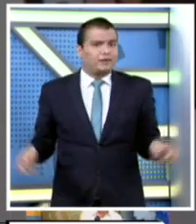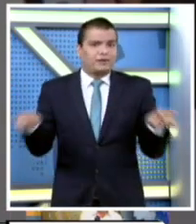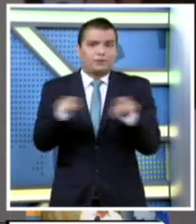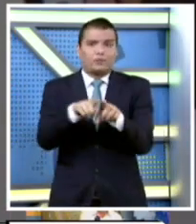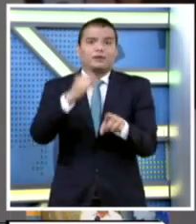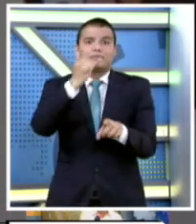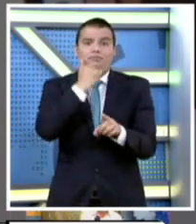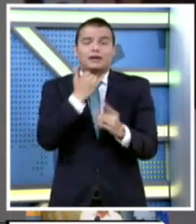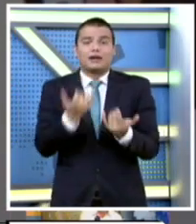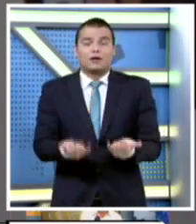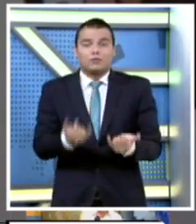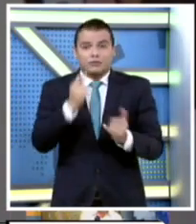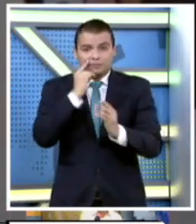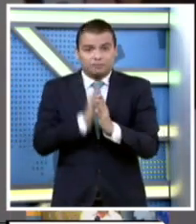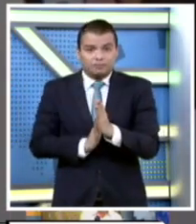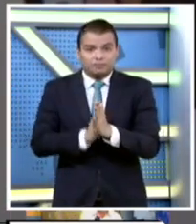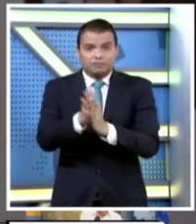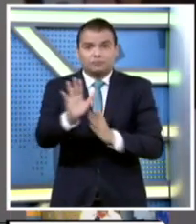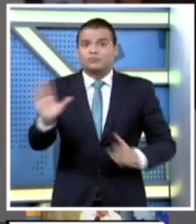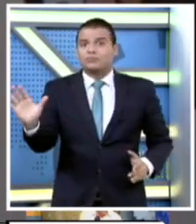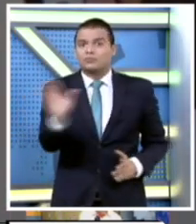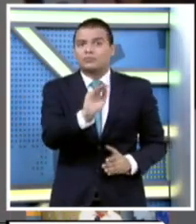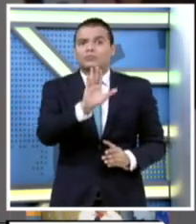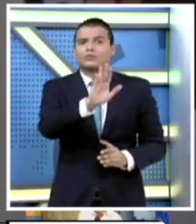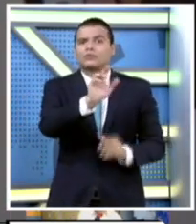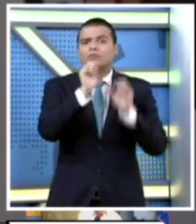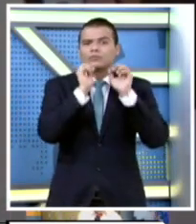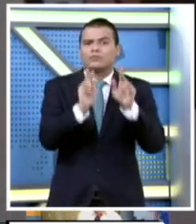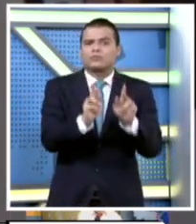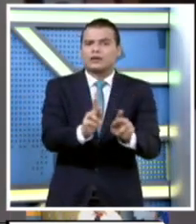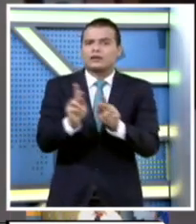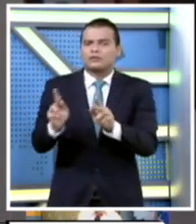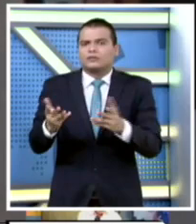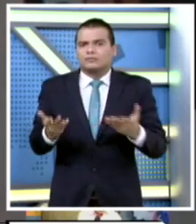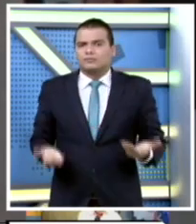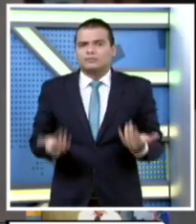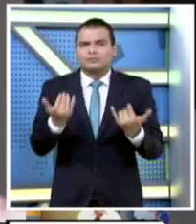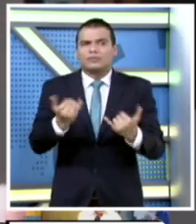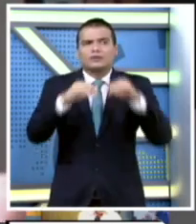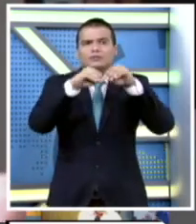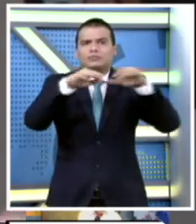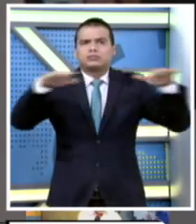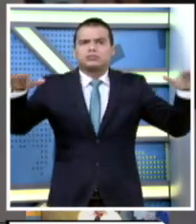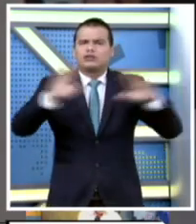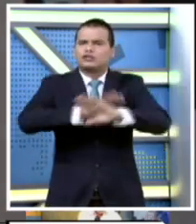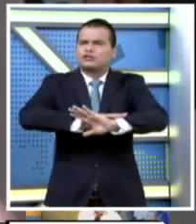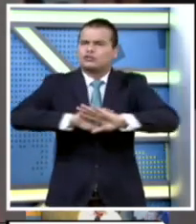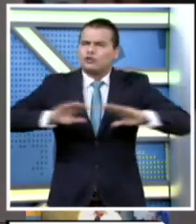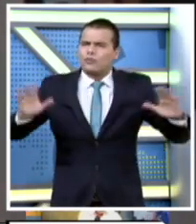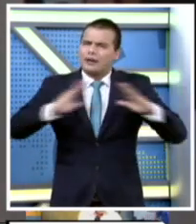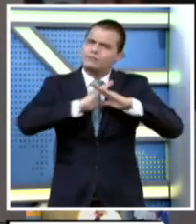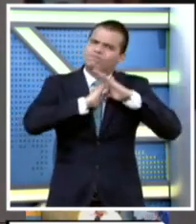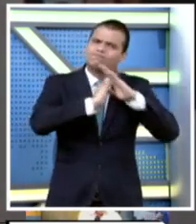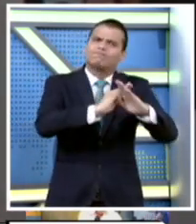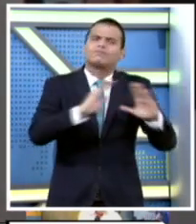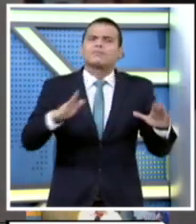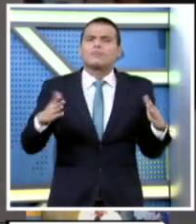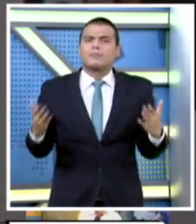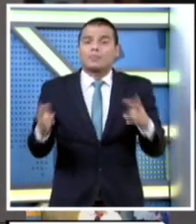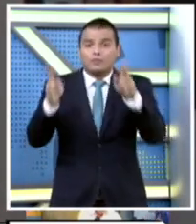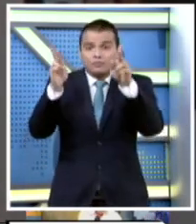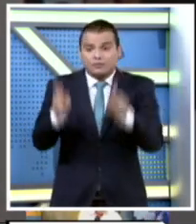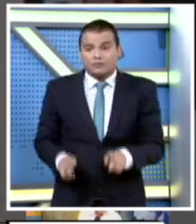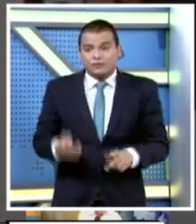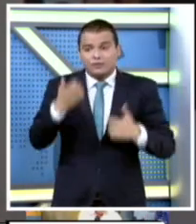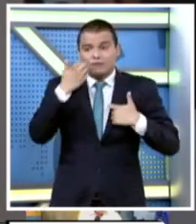una oportunidad, Gerardo, para decirle a la comunidad de Cali, para poder romper cadenas de contagio, todo aquel que sea